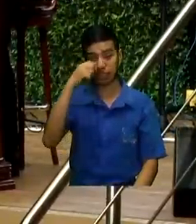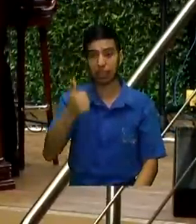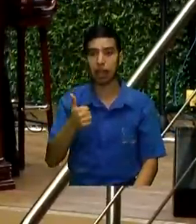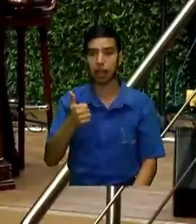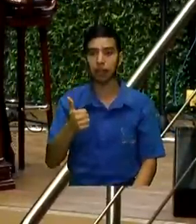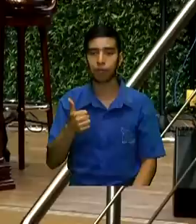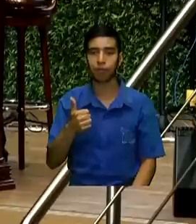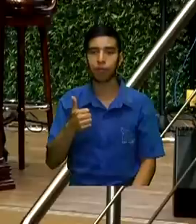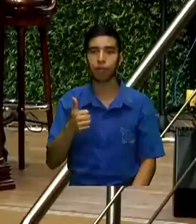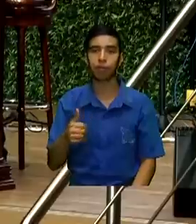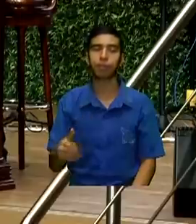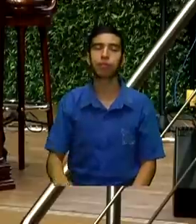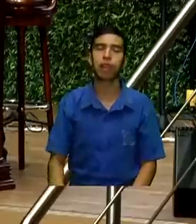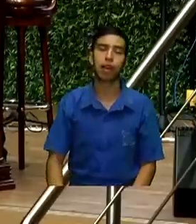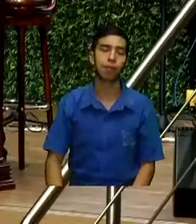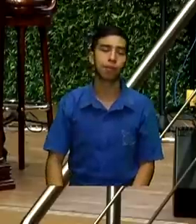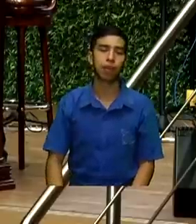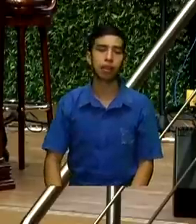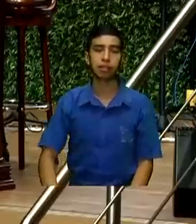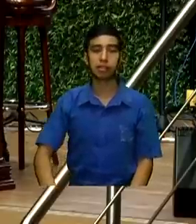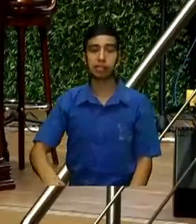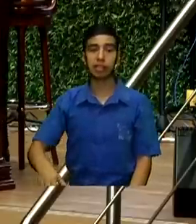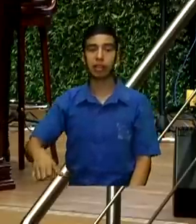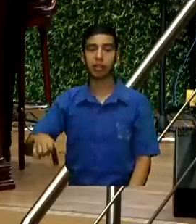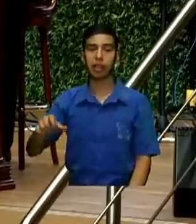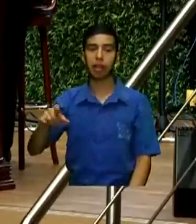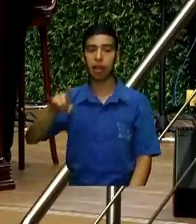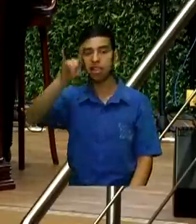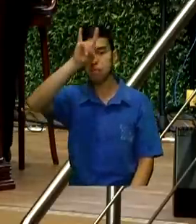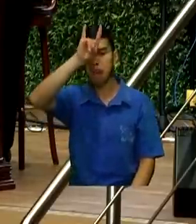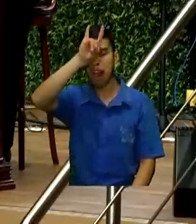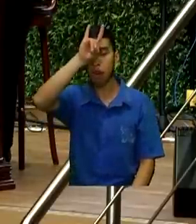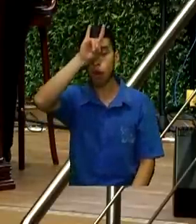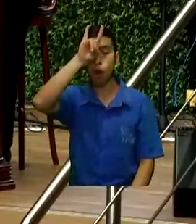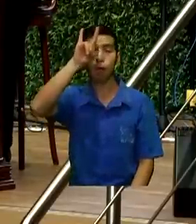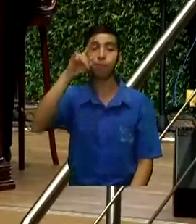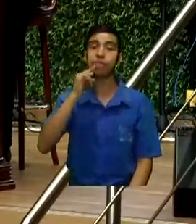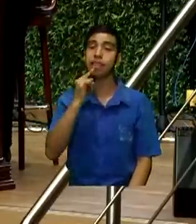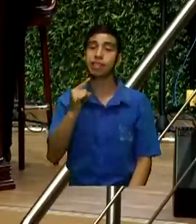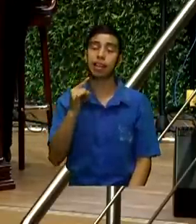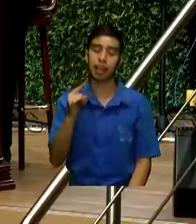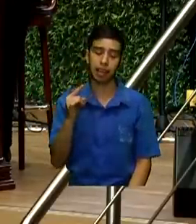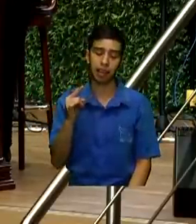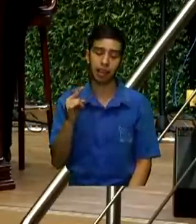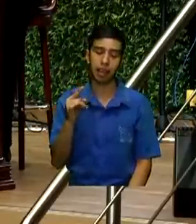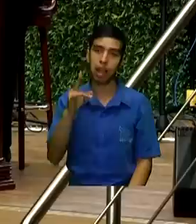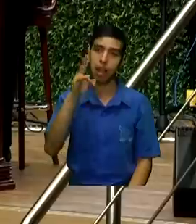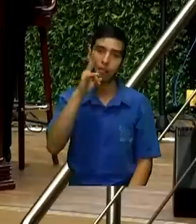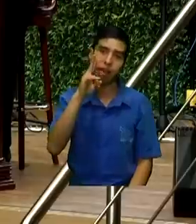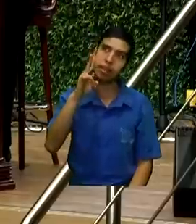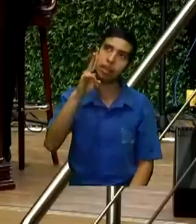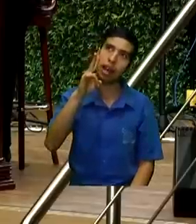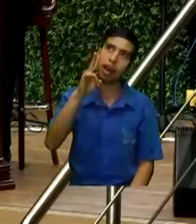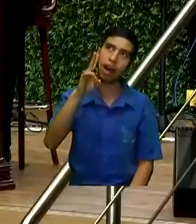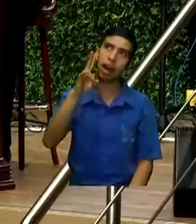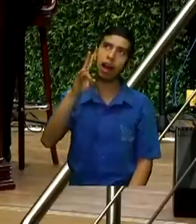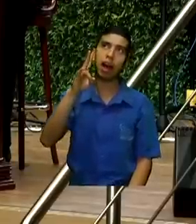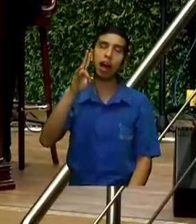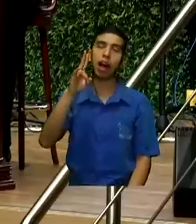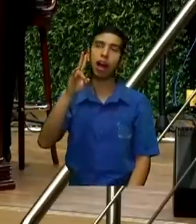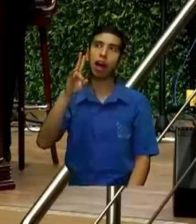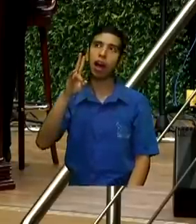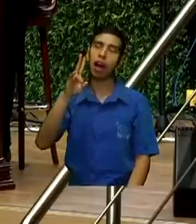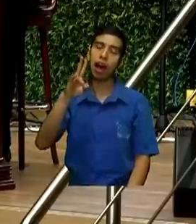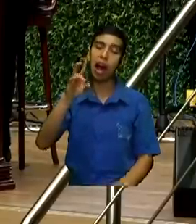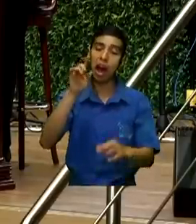hicimos le mandamos a hacer su examen, porque yo dije, esta me está tonteando, este metió con el novio y la mamá la va a